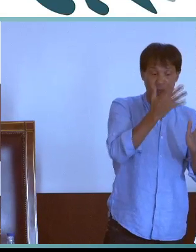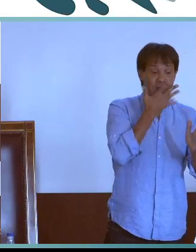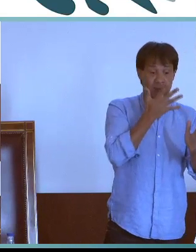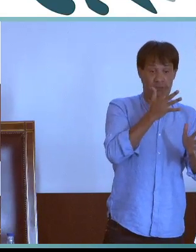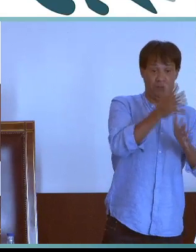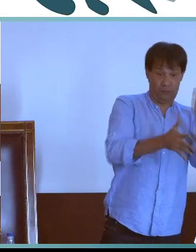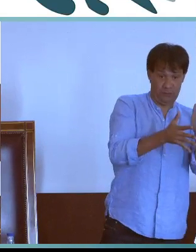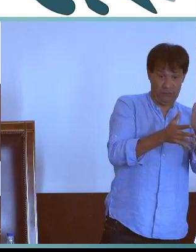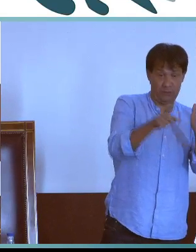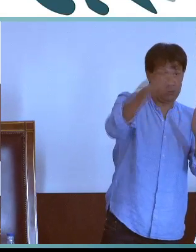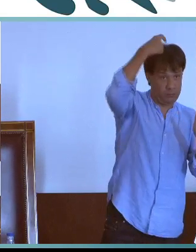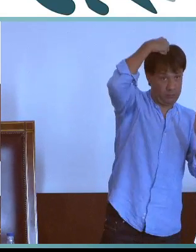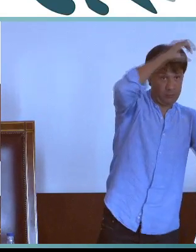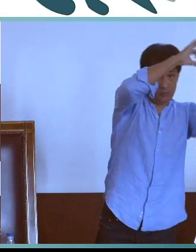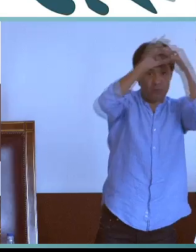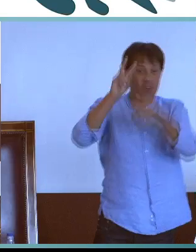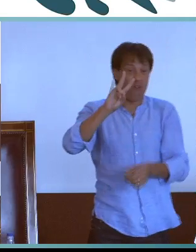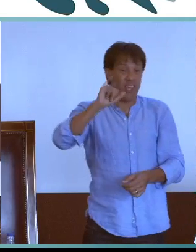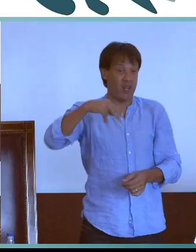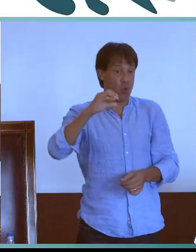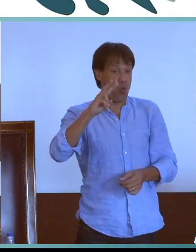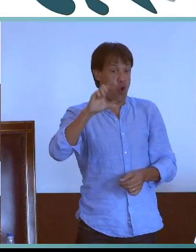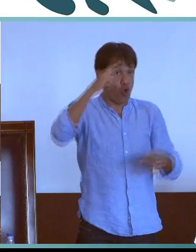forma fonológica del signo,